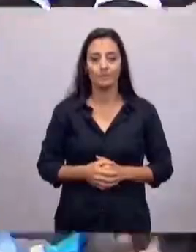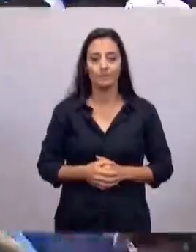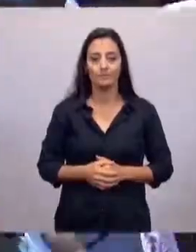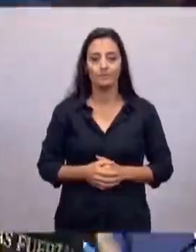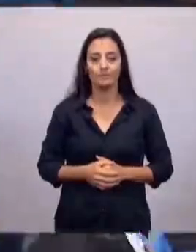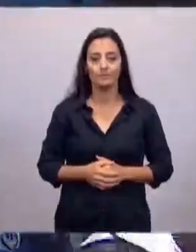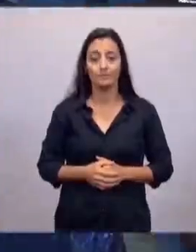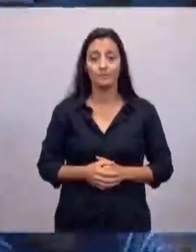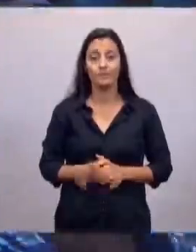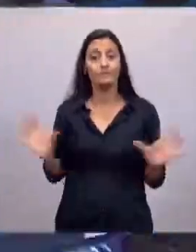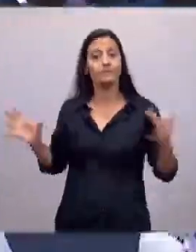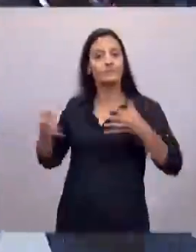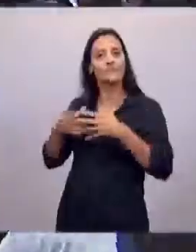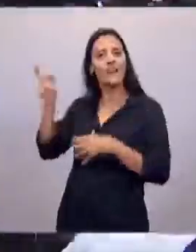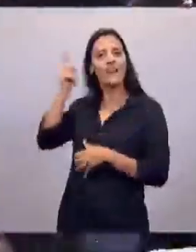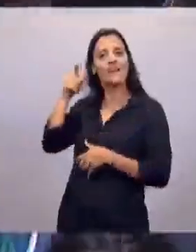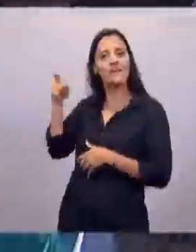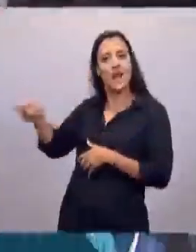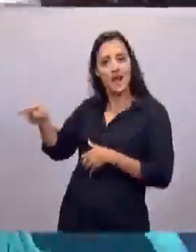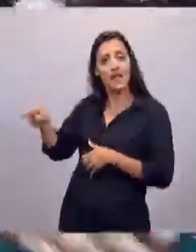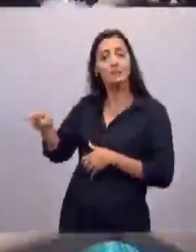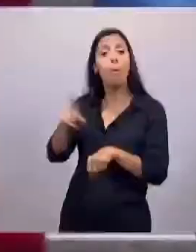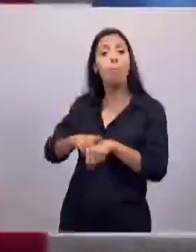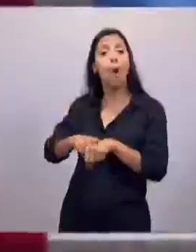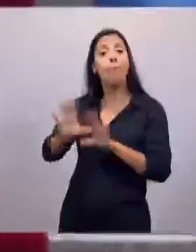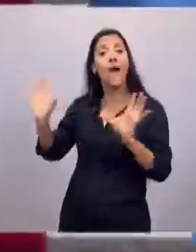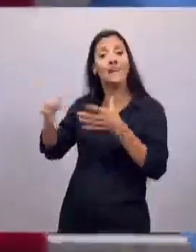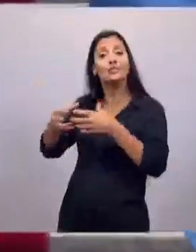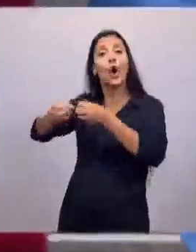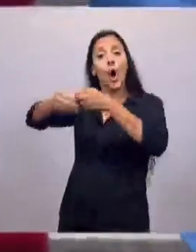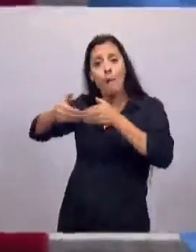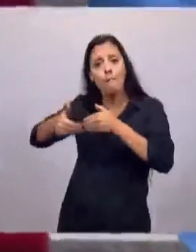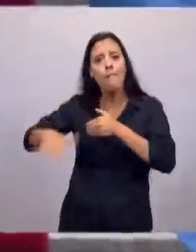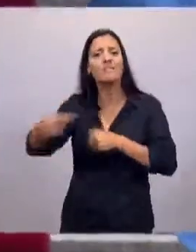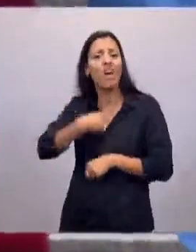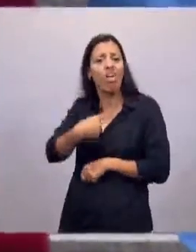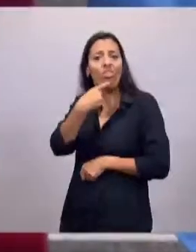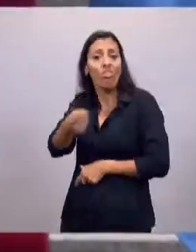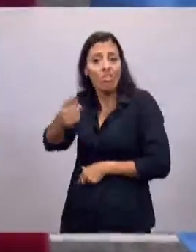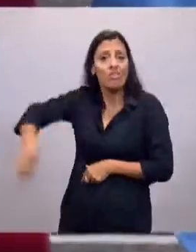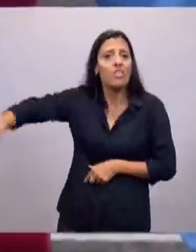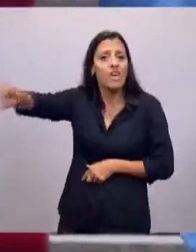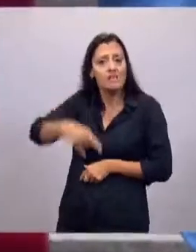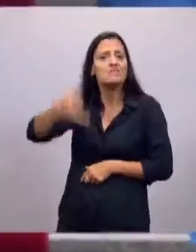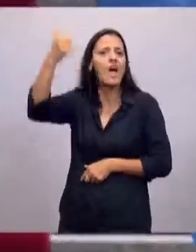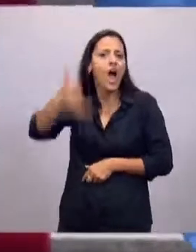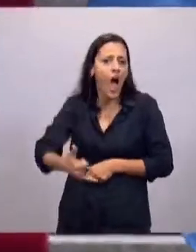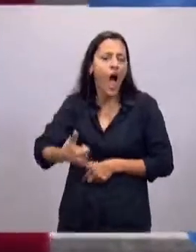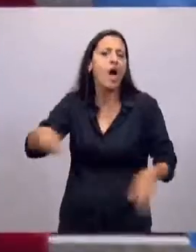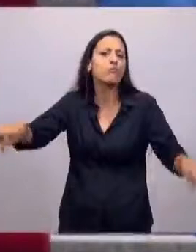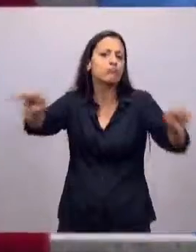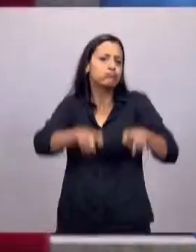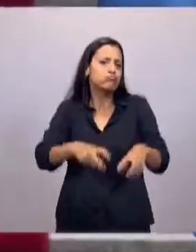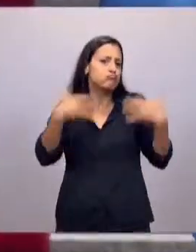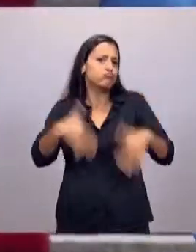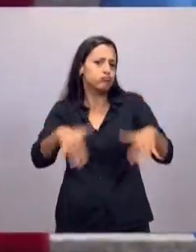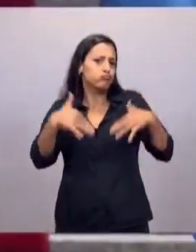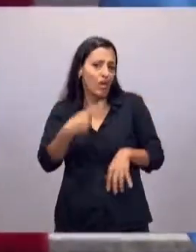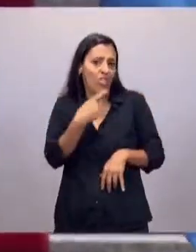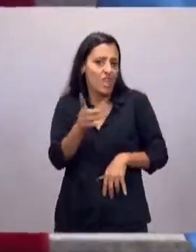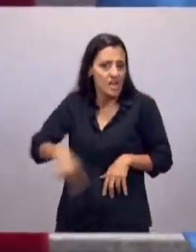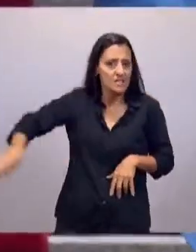El kirchnerismo, que en sus inicios se captaba de tener superávit gemelos, esto